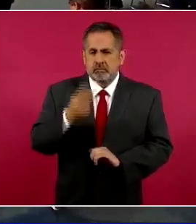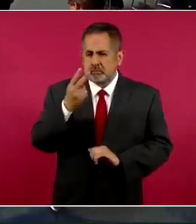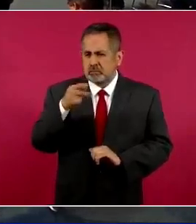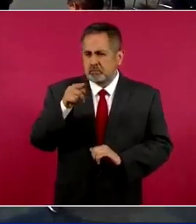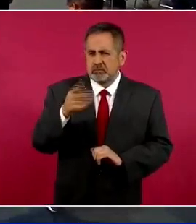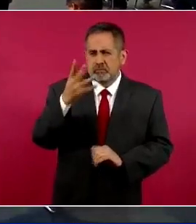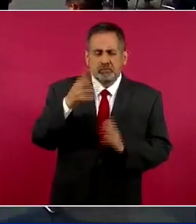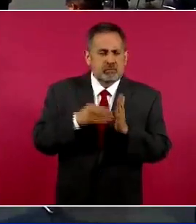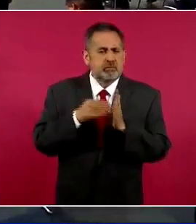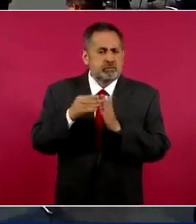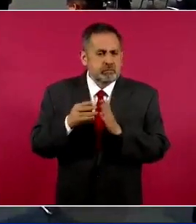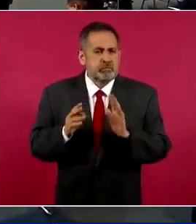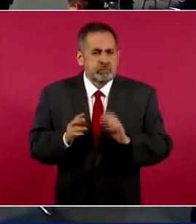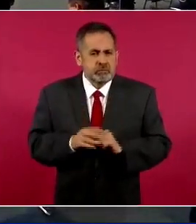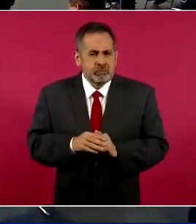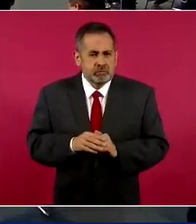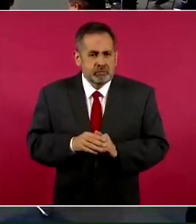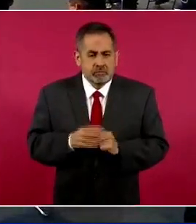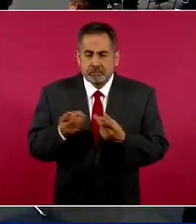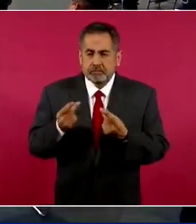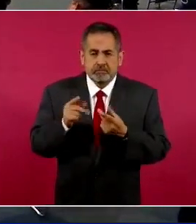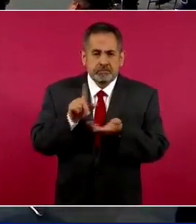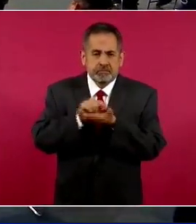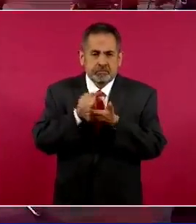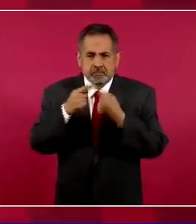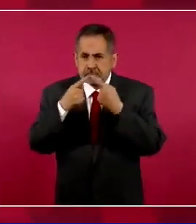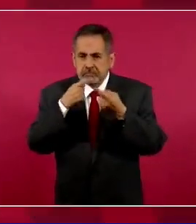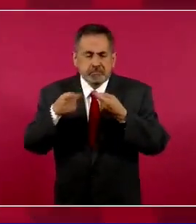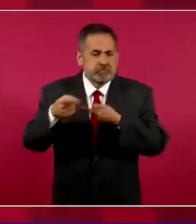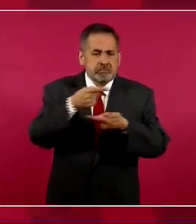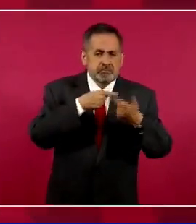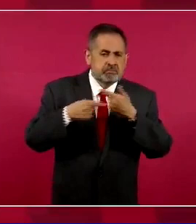2.4 millones activos,